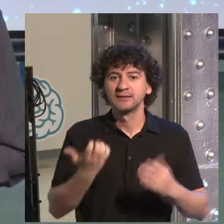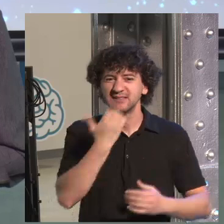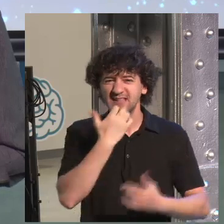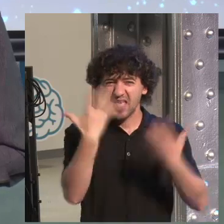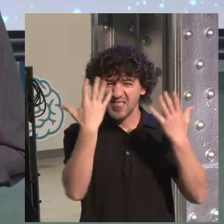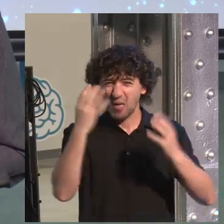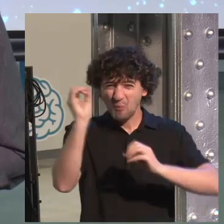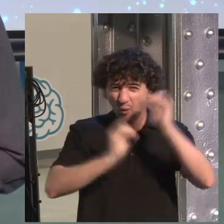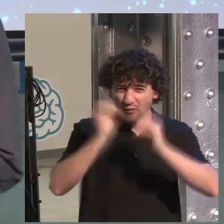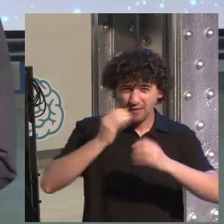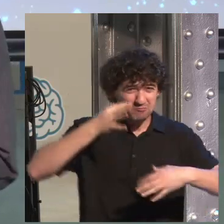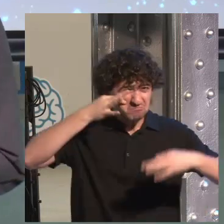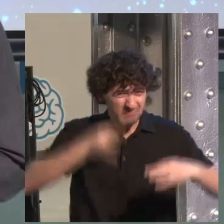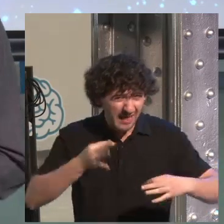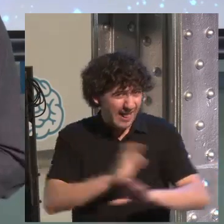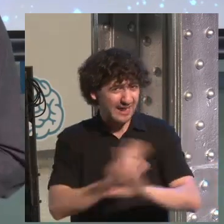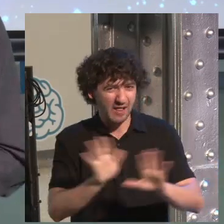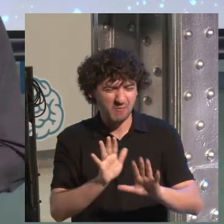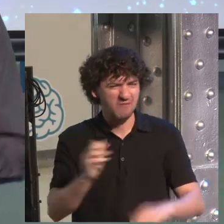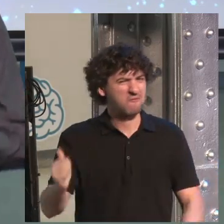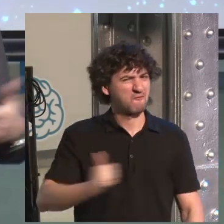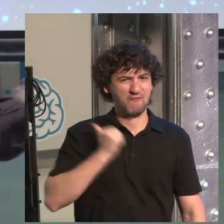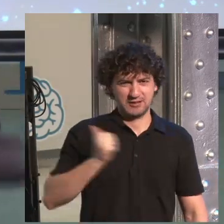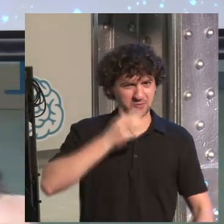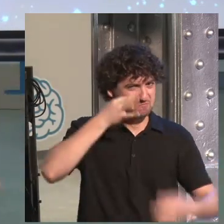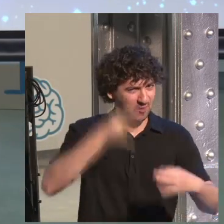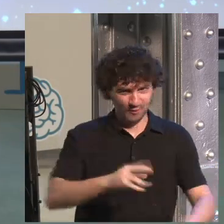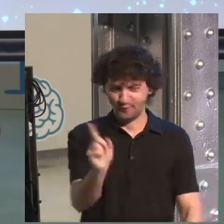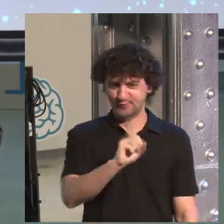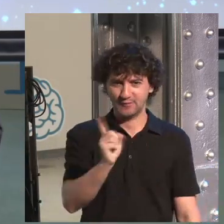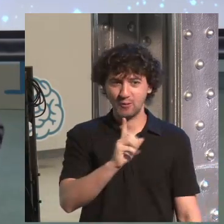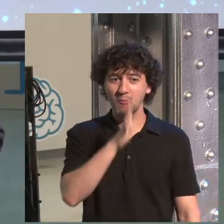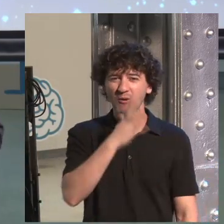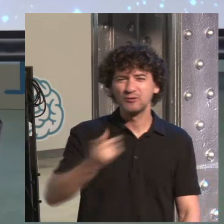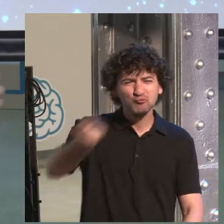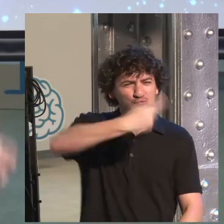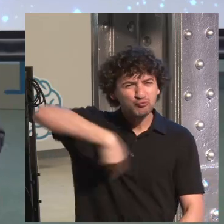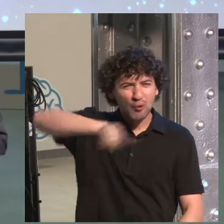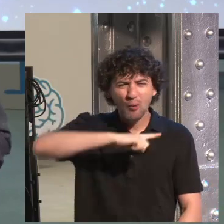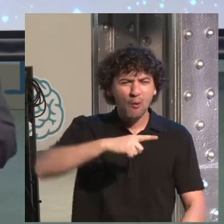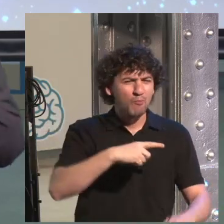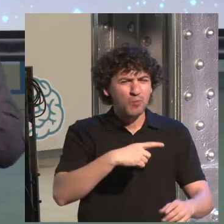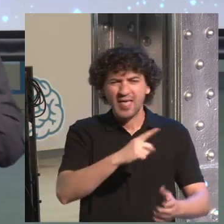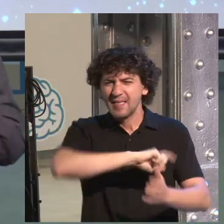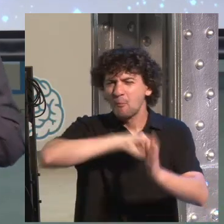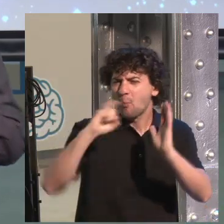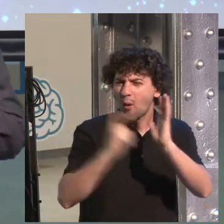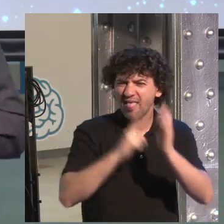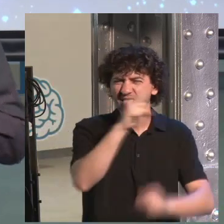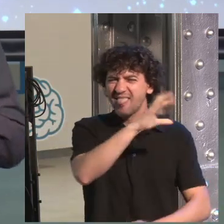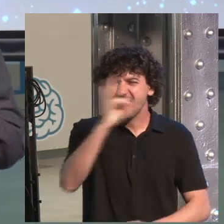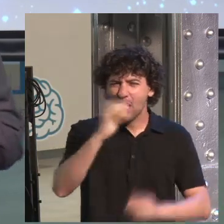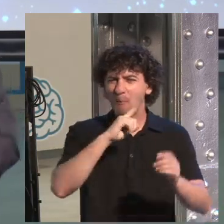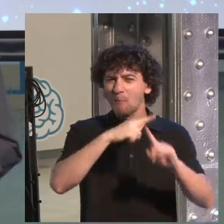el 10% del cerebro es completamente falso. Todas las personas ya usamos el 100% de nuestros cerebros y a